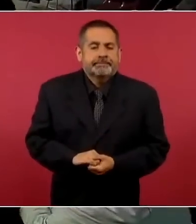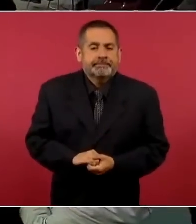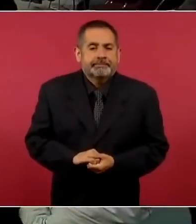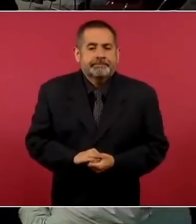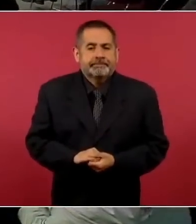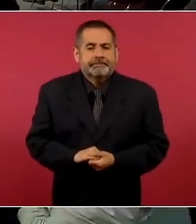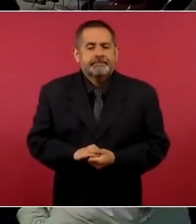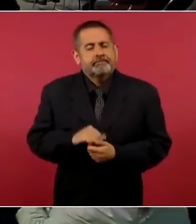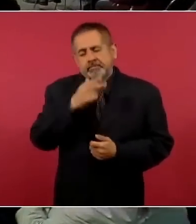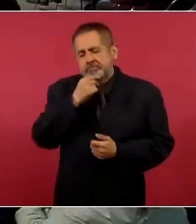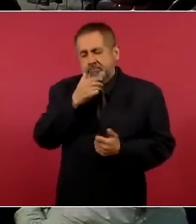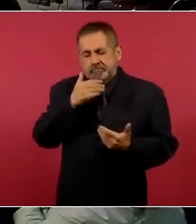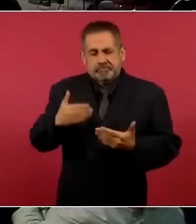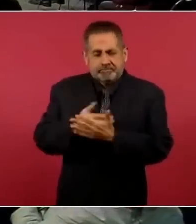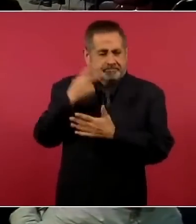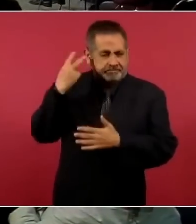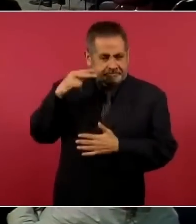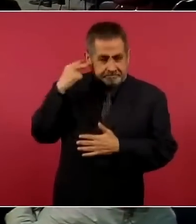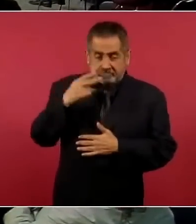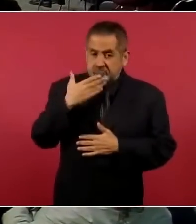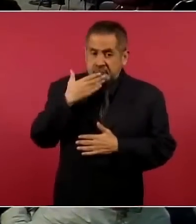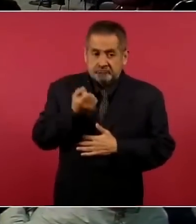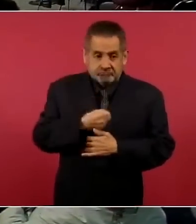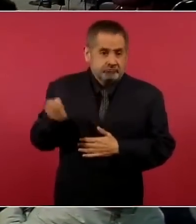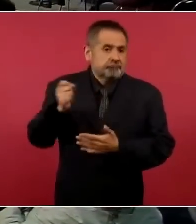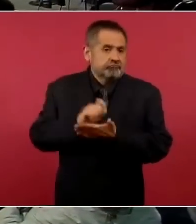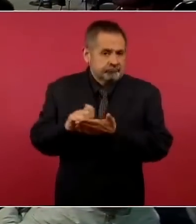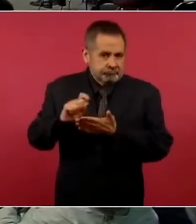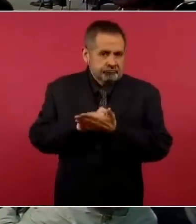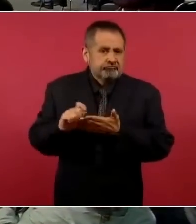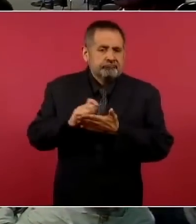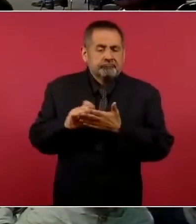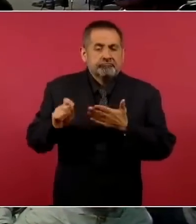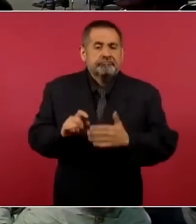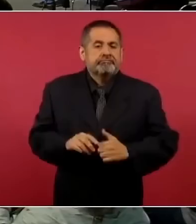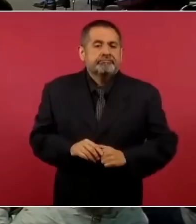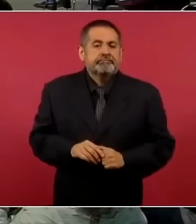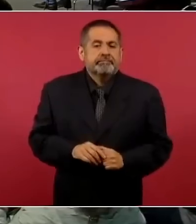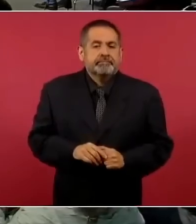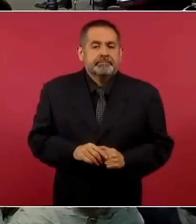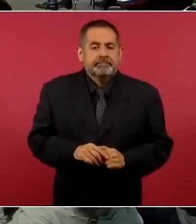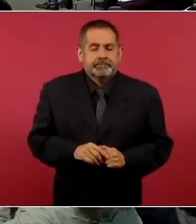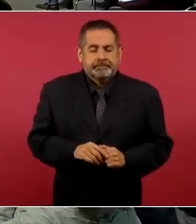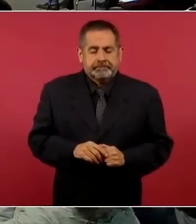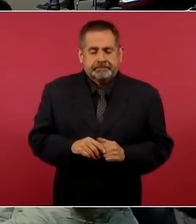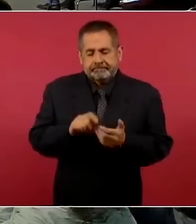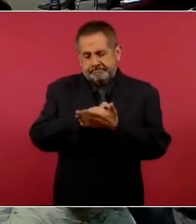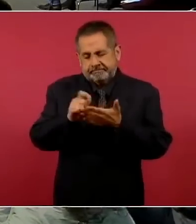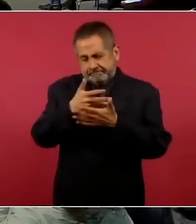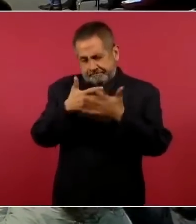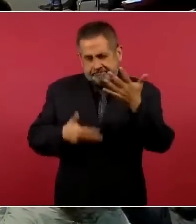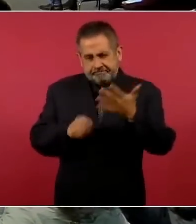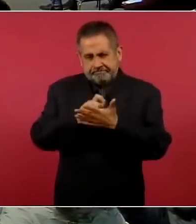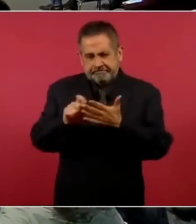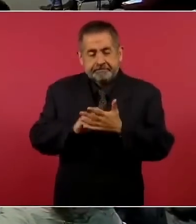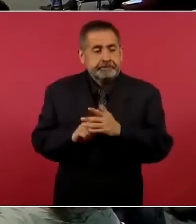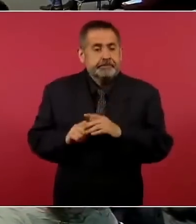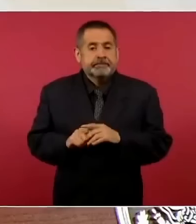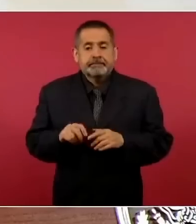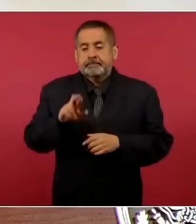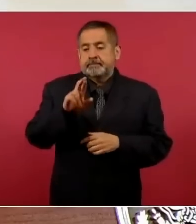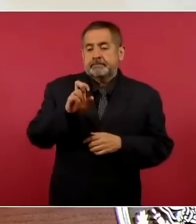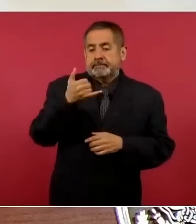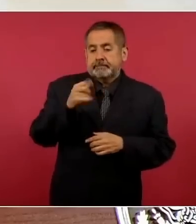era un veracruzano muy bueno, el de la crónica. Lo de Reyes